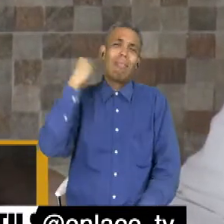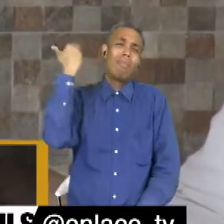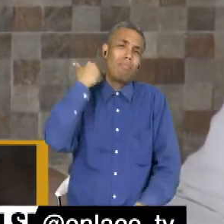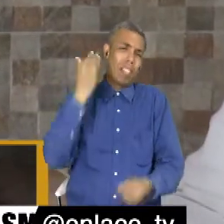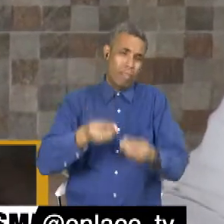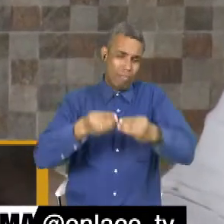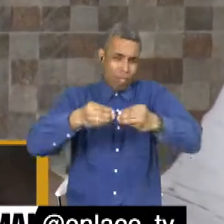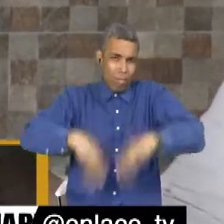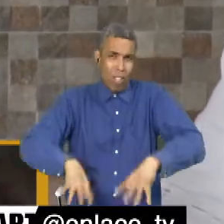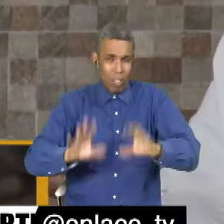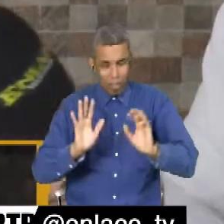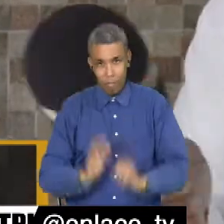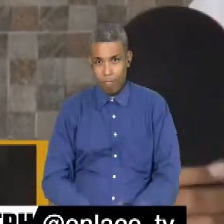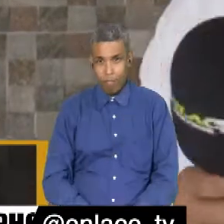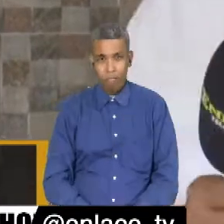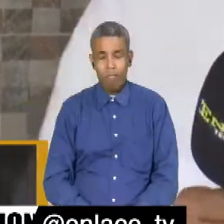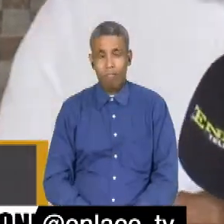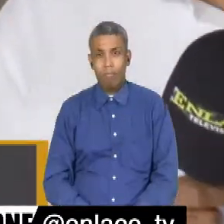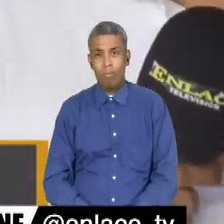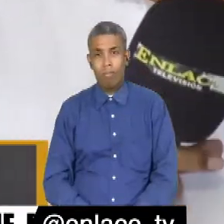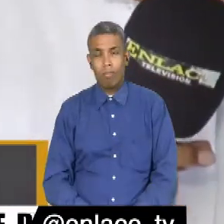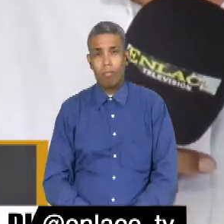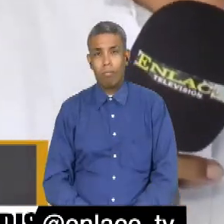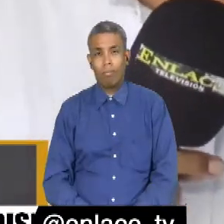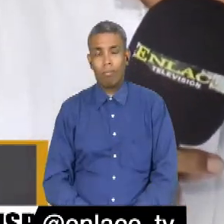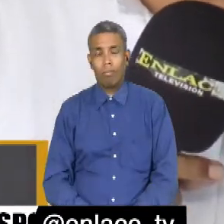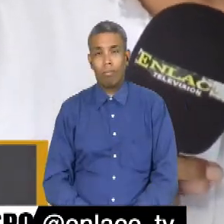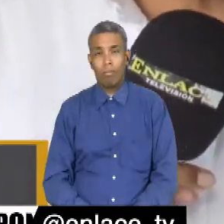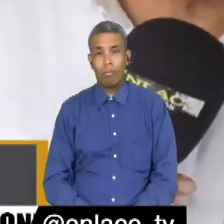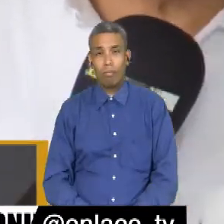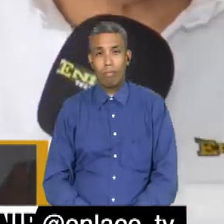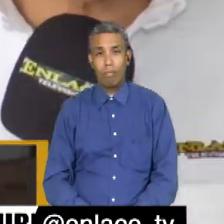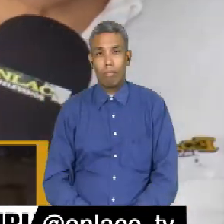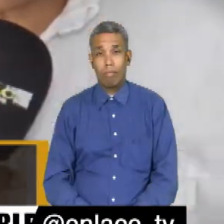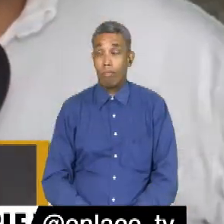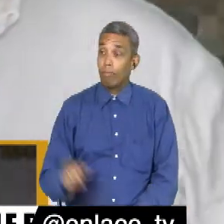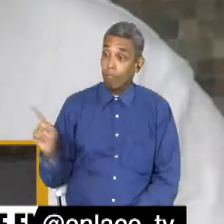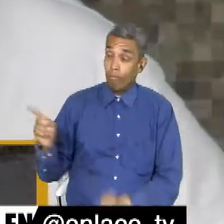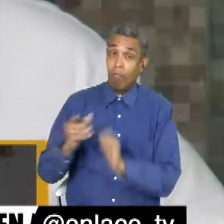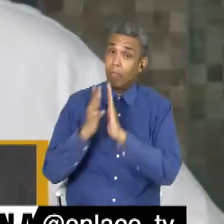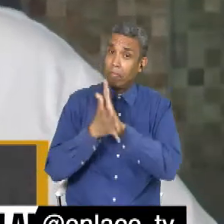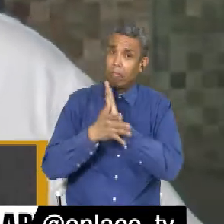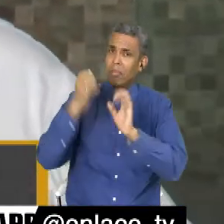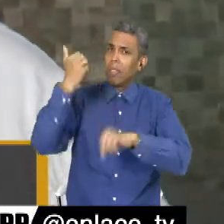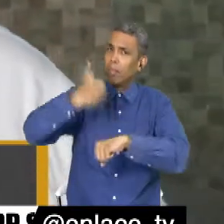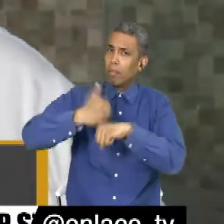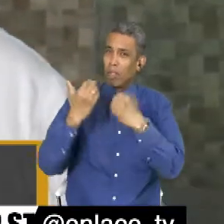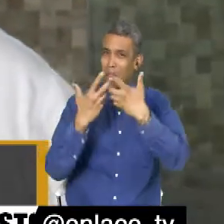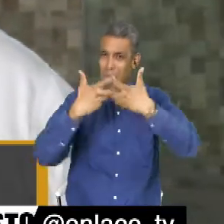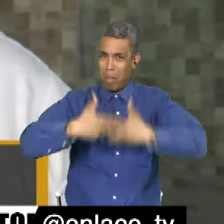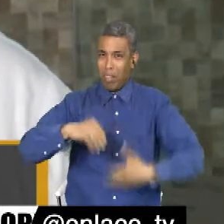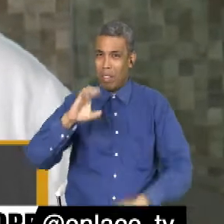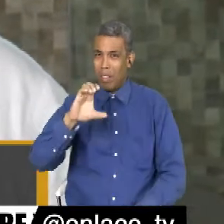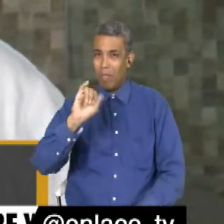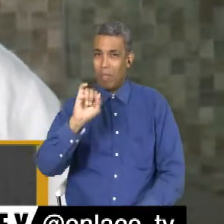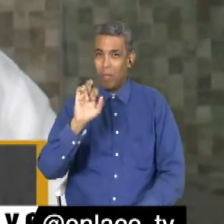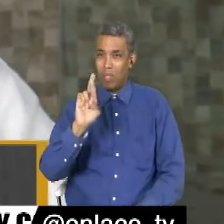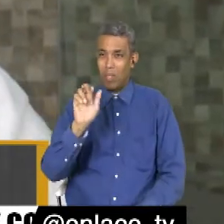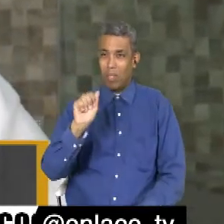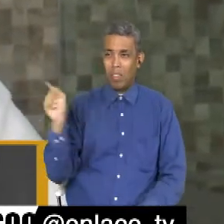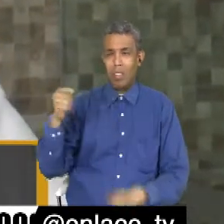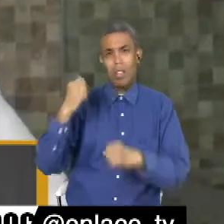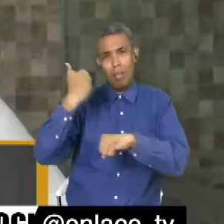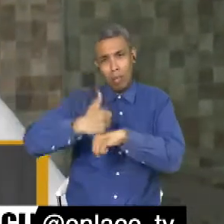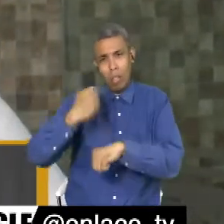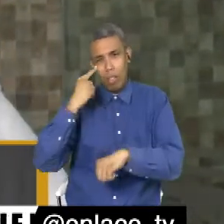a todas las partes. Bien, el llamado que se hace desde la gerencia del proyecto La Cien Infanzas a esta situación que se presenta en el corregimiento del centro, donde se ha